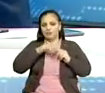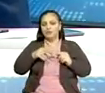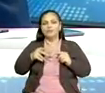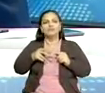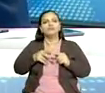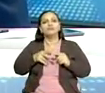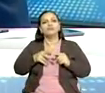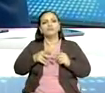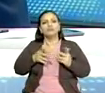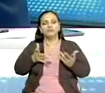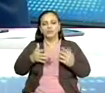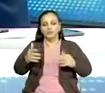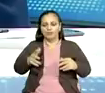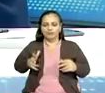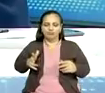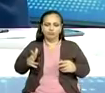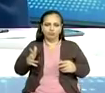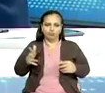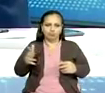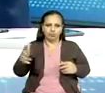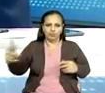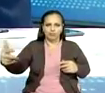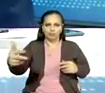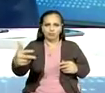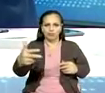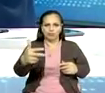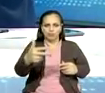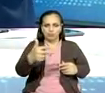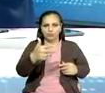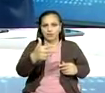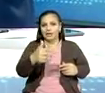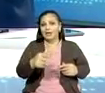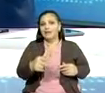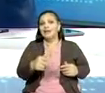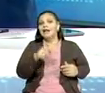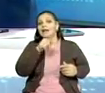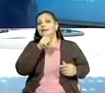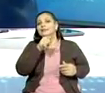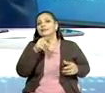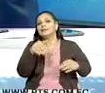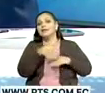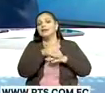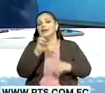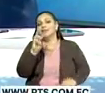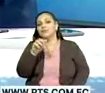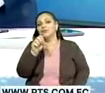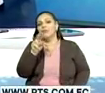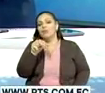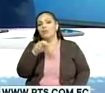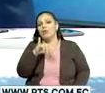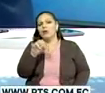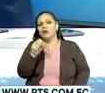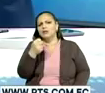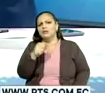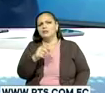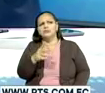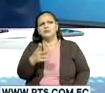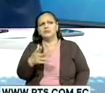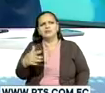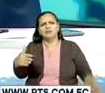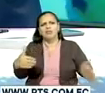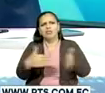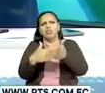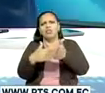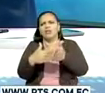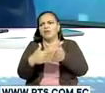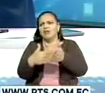ya en Las Monjas no vas a poder seguir. ¿Por qué calle puedes recuperar eso? Es decir, te chocas con la